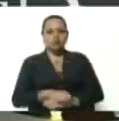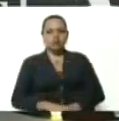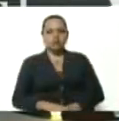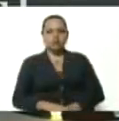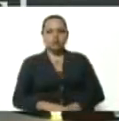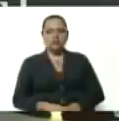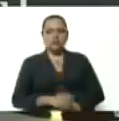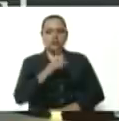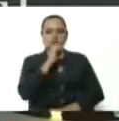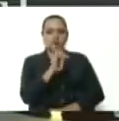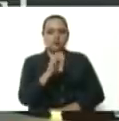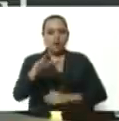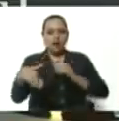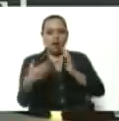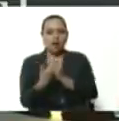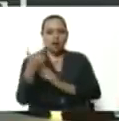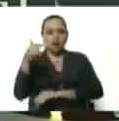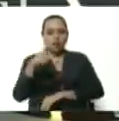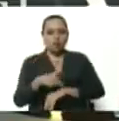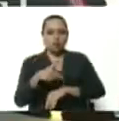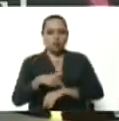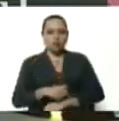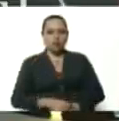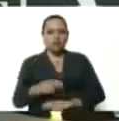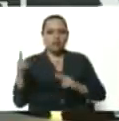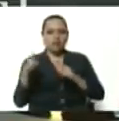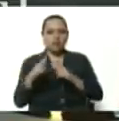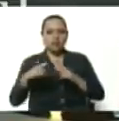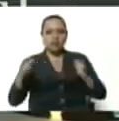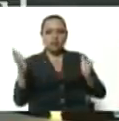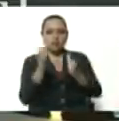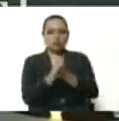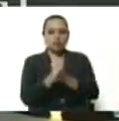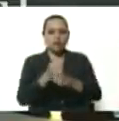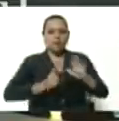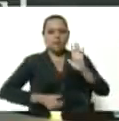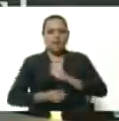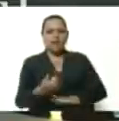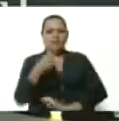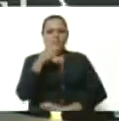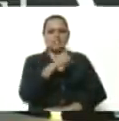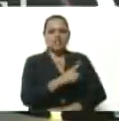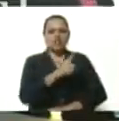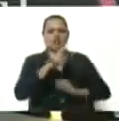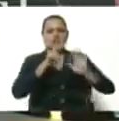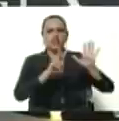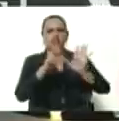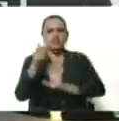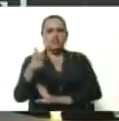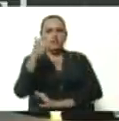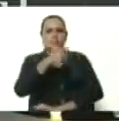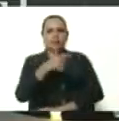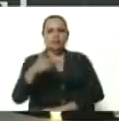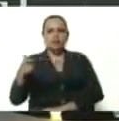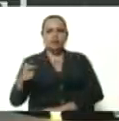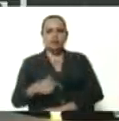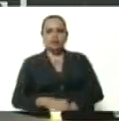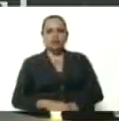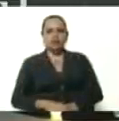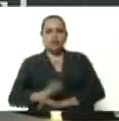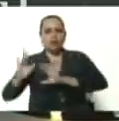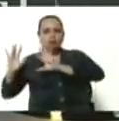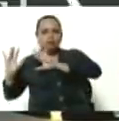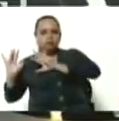que hasta el momento en Táchira hemos capturado más de 176 personas en